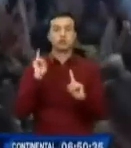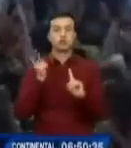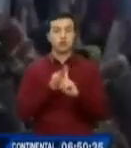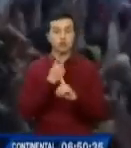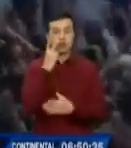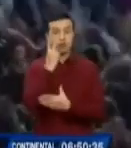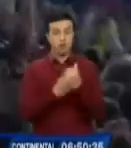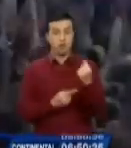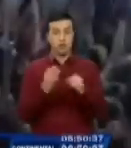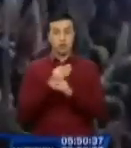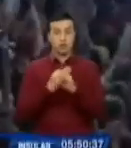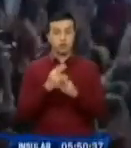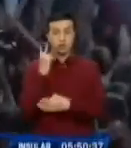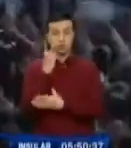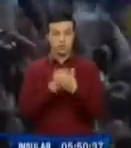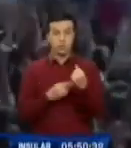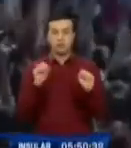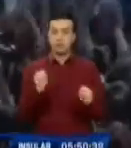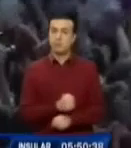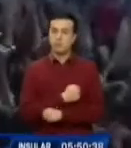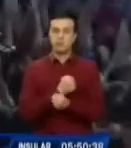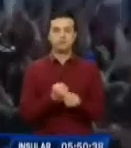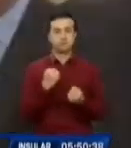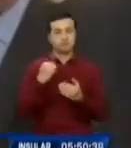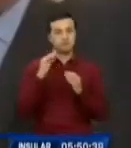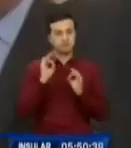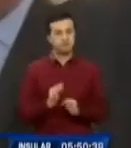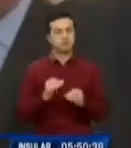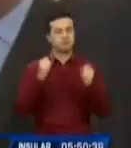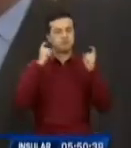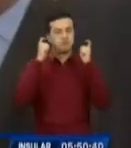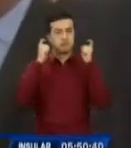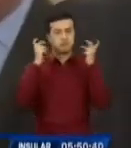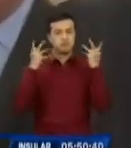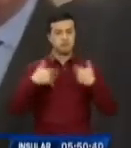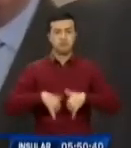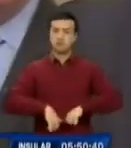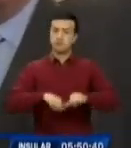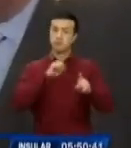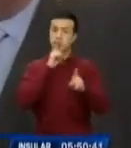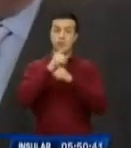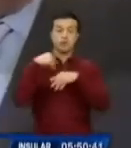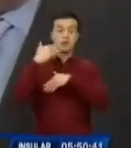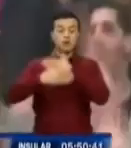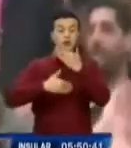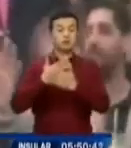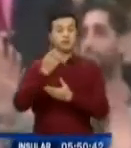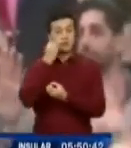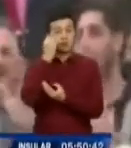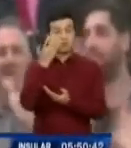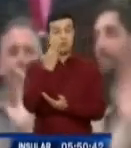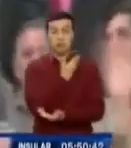a la vez siendo funcionario público. Luego de conocerse los resultados que le dan por ganador de la presidencia, ha